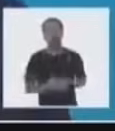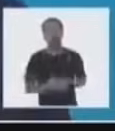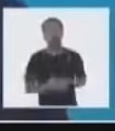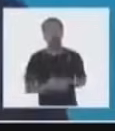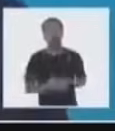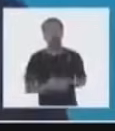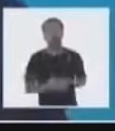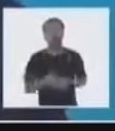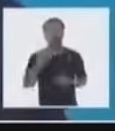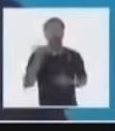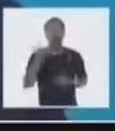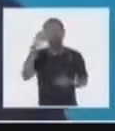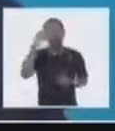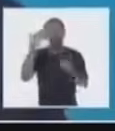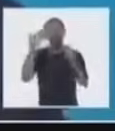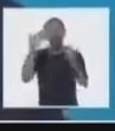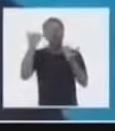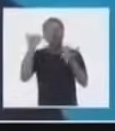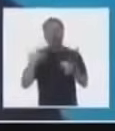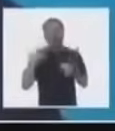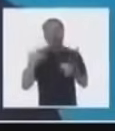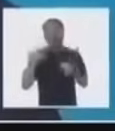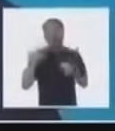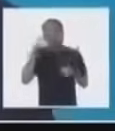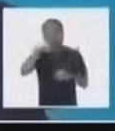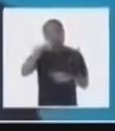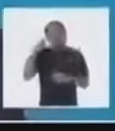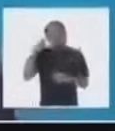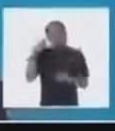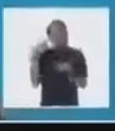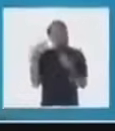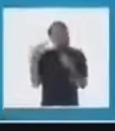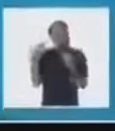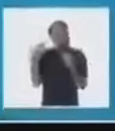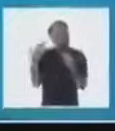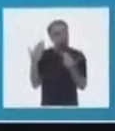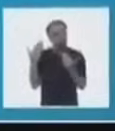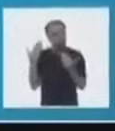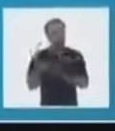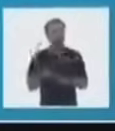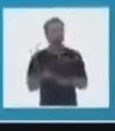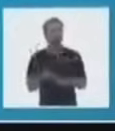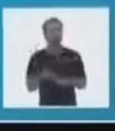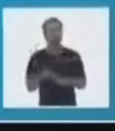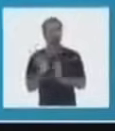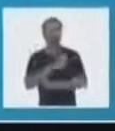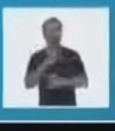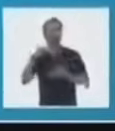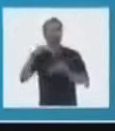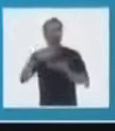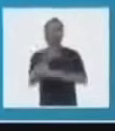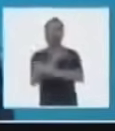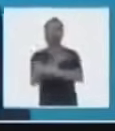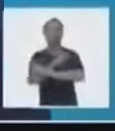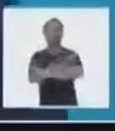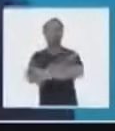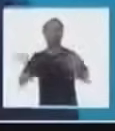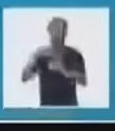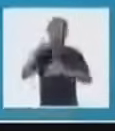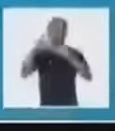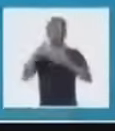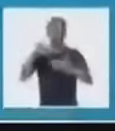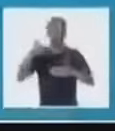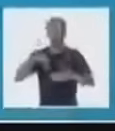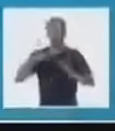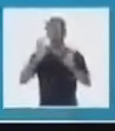12 años. Hemos mantenido una línea independiente vamos a seguir manteniéndola. Sí, pero en ese terreno hemos tenido mucha coherencia. Yo sé que independientemente de los